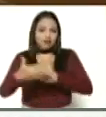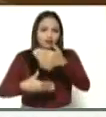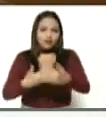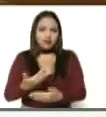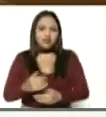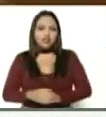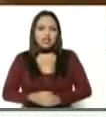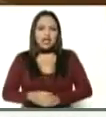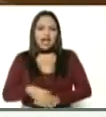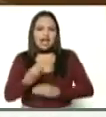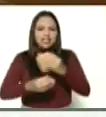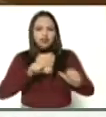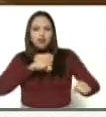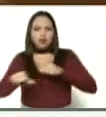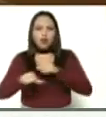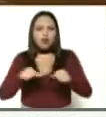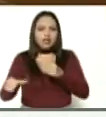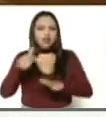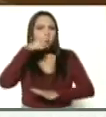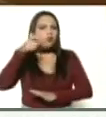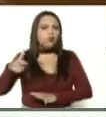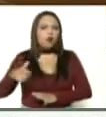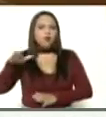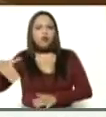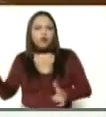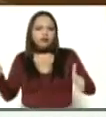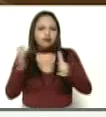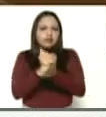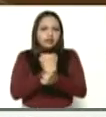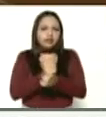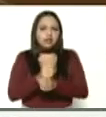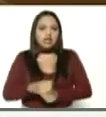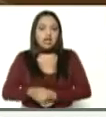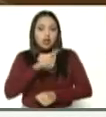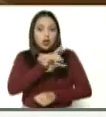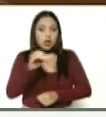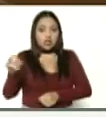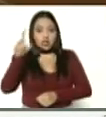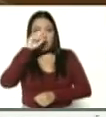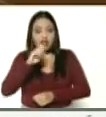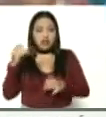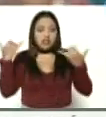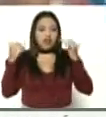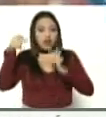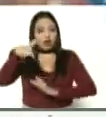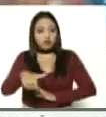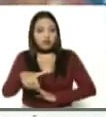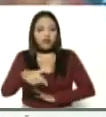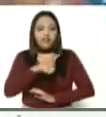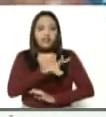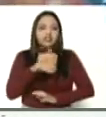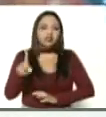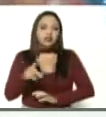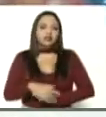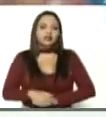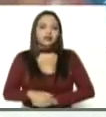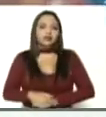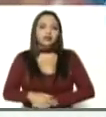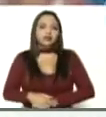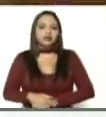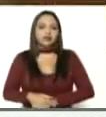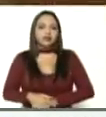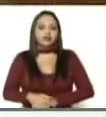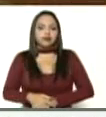termina siendo un movimiento netamente popular para llegar a este bicentenario que estamos celebrando ahorita en el 21. Si bien es cierto